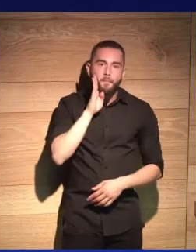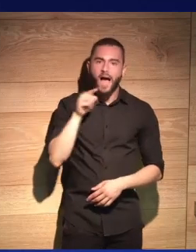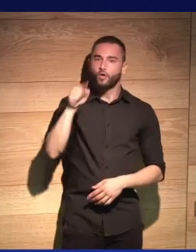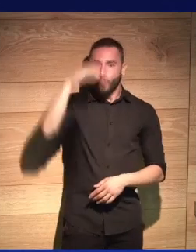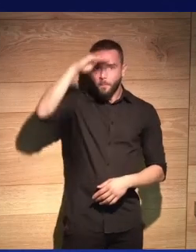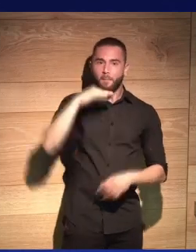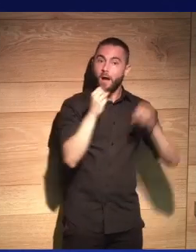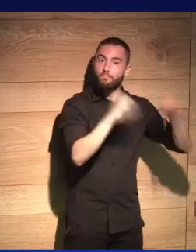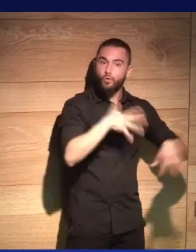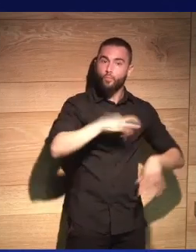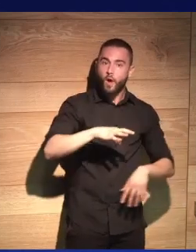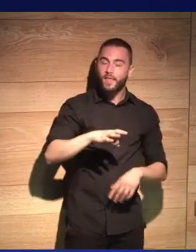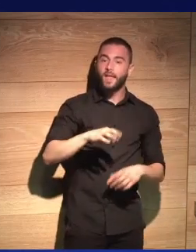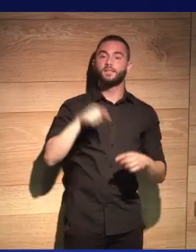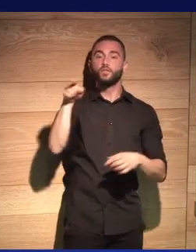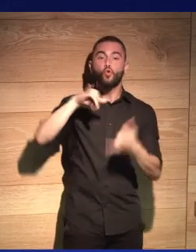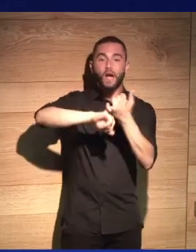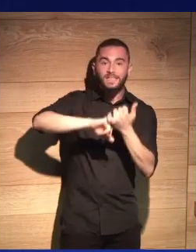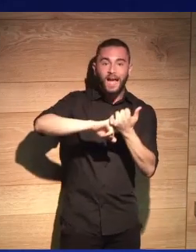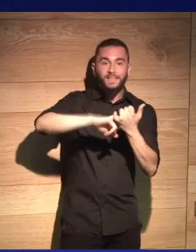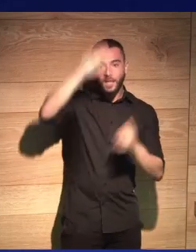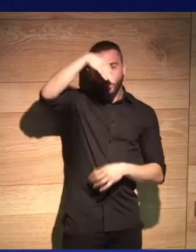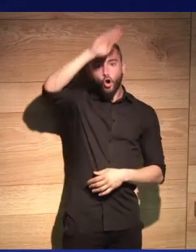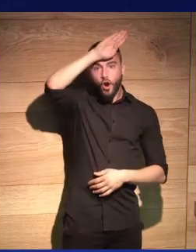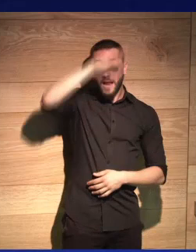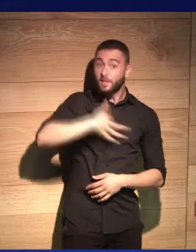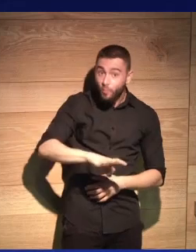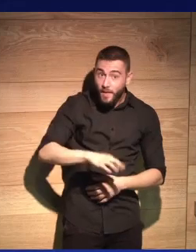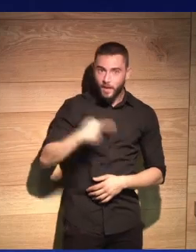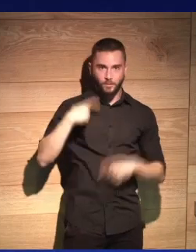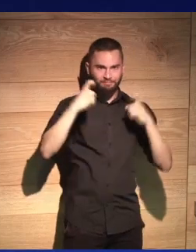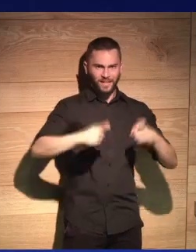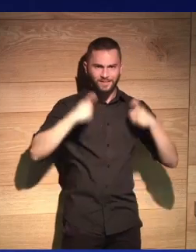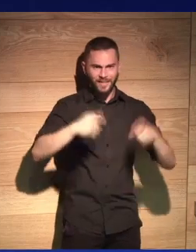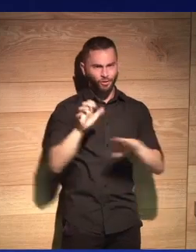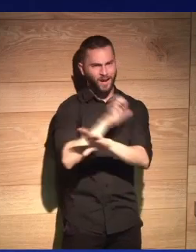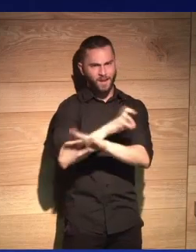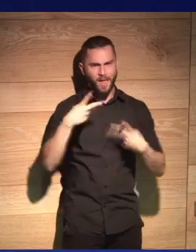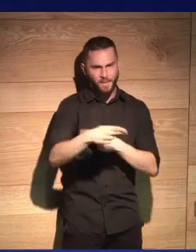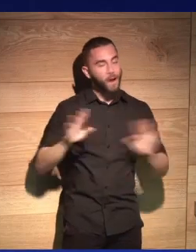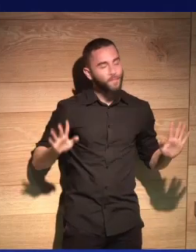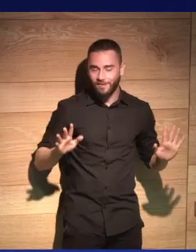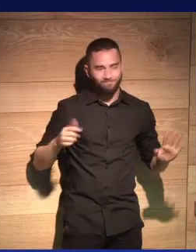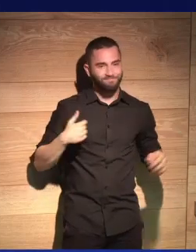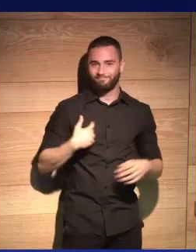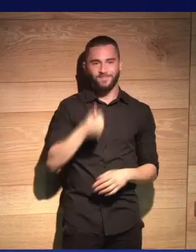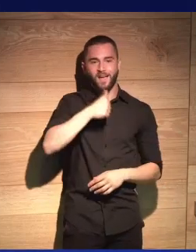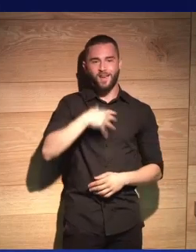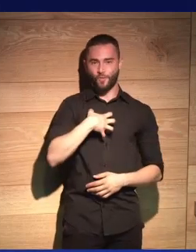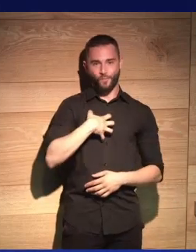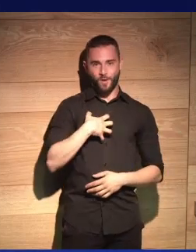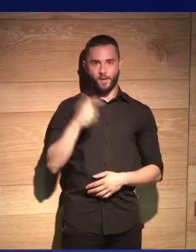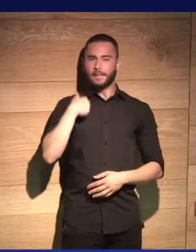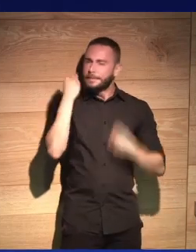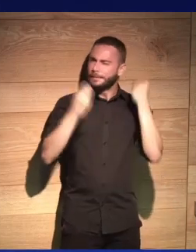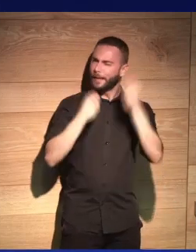Elvis si tú quisieras? Intento no reírme, pero no puedo evitarlo. Le digo, voy a considerarlo. Pero